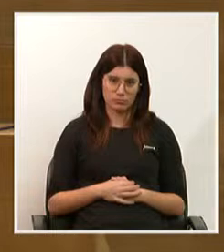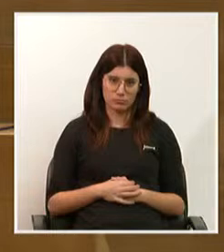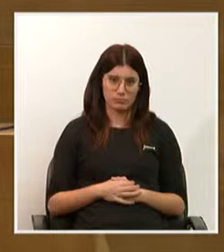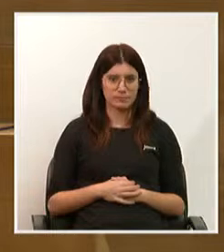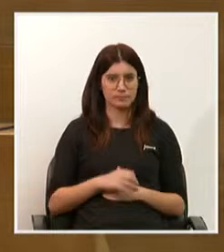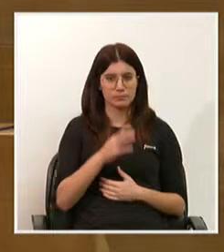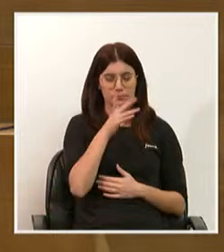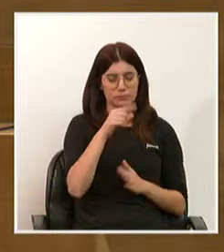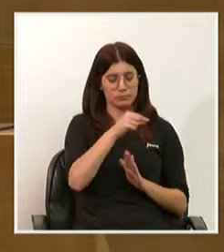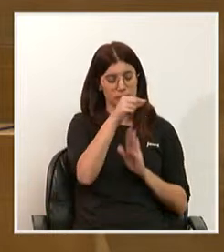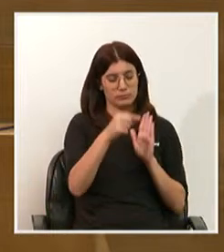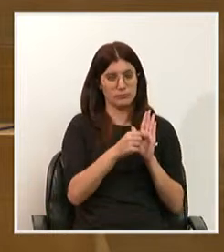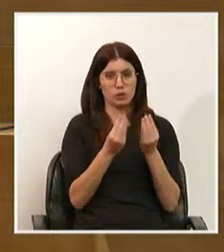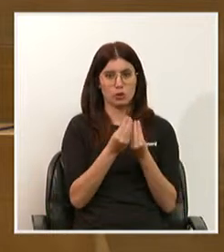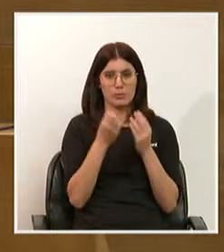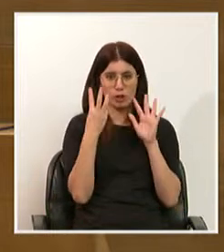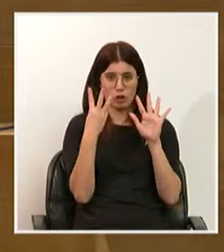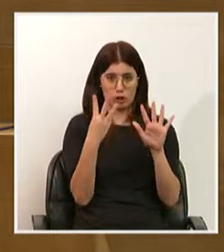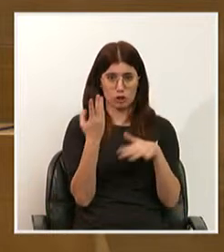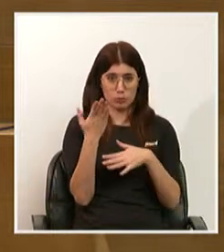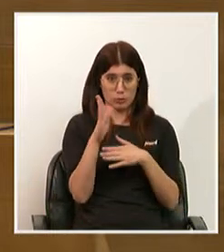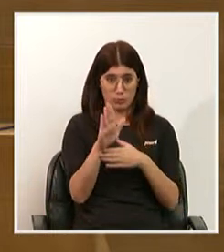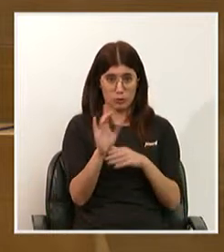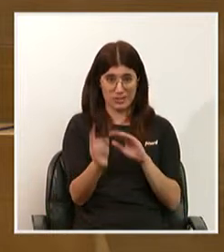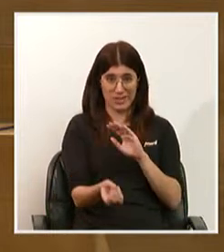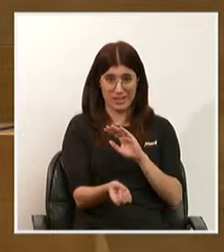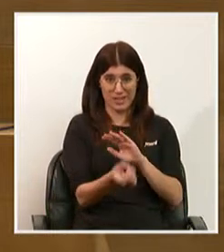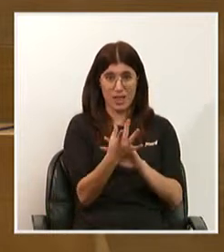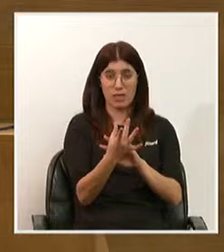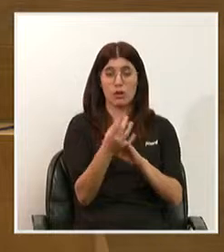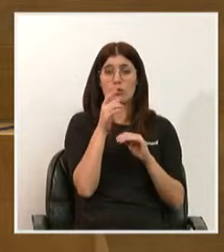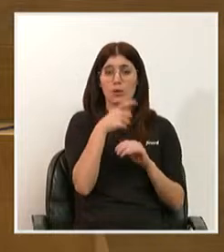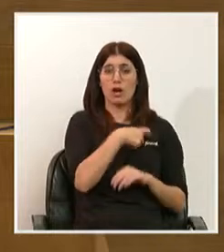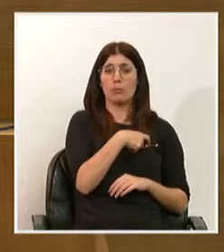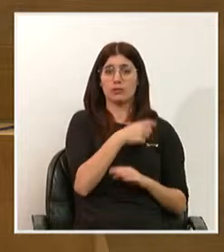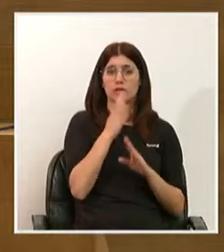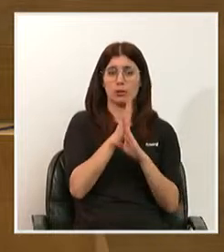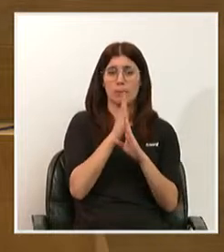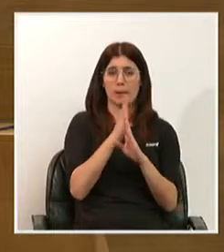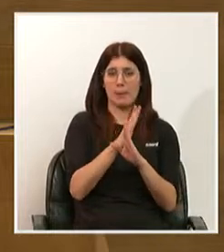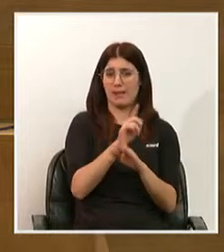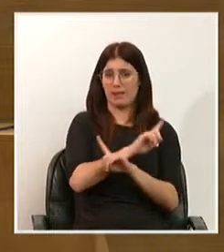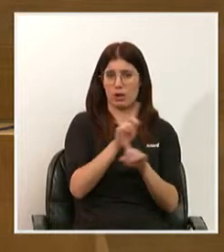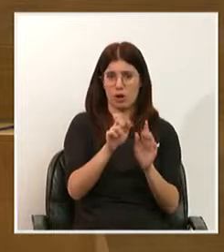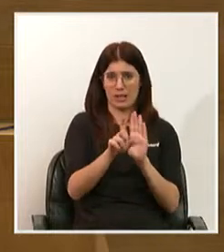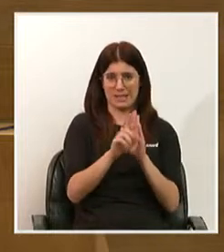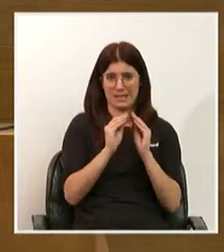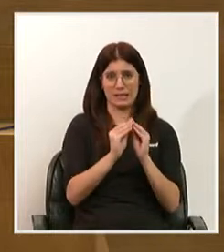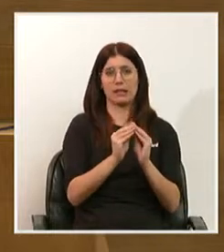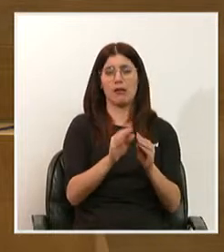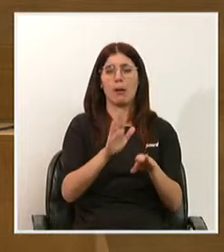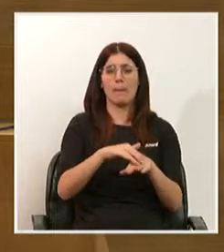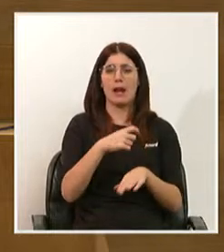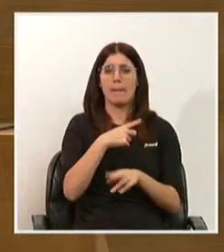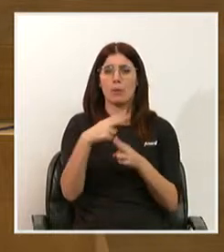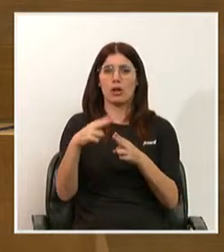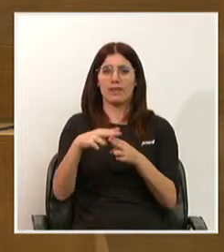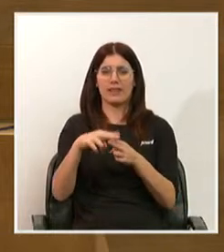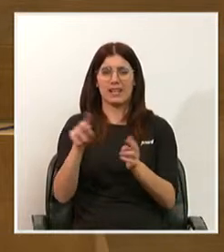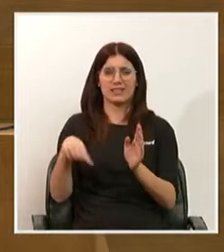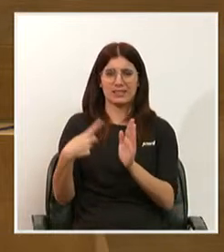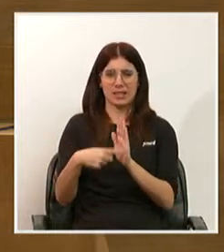pasamos al punto 8o propuesta de creación de una comisión permanente no legislativa sobre políticas integrales de